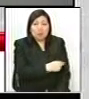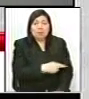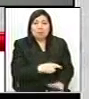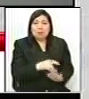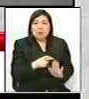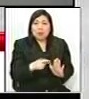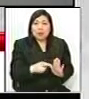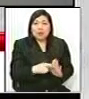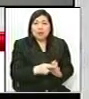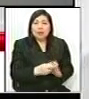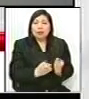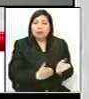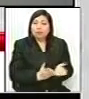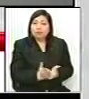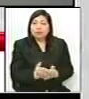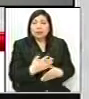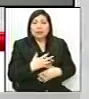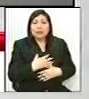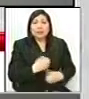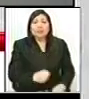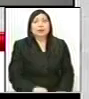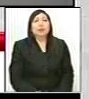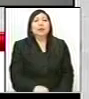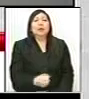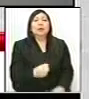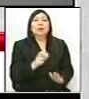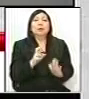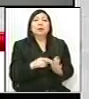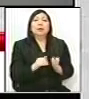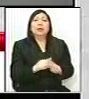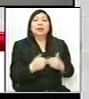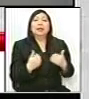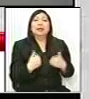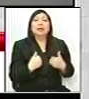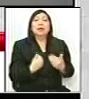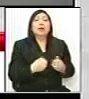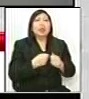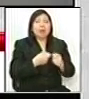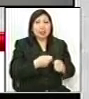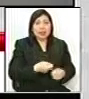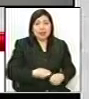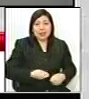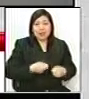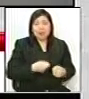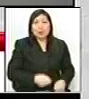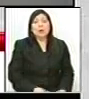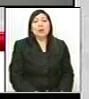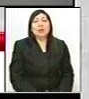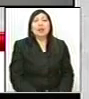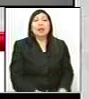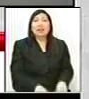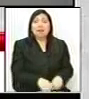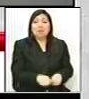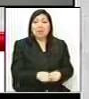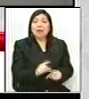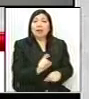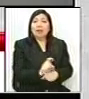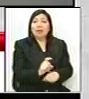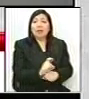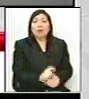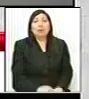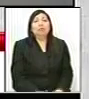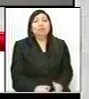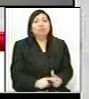de irrigación, salud y otros programas que tenemos tanto en agricultura, también en educación,